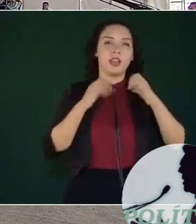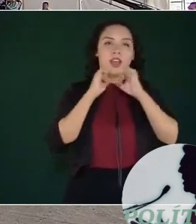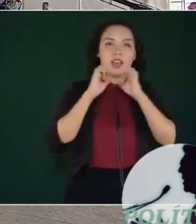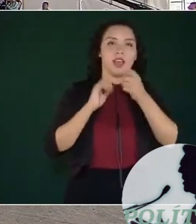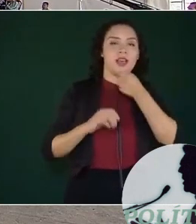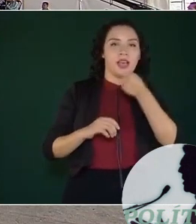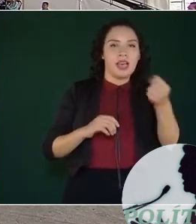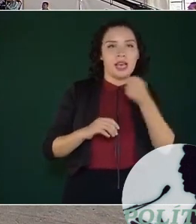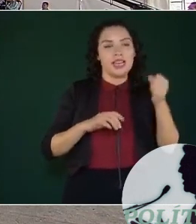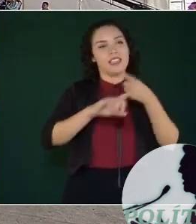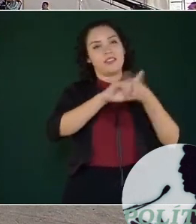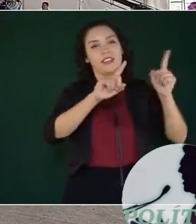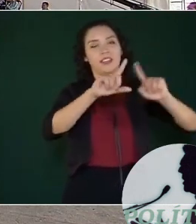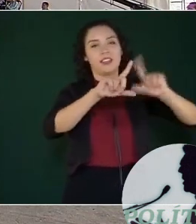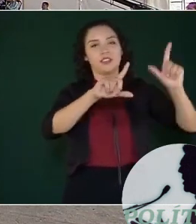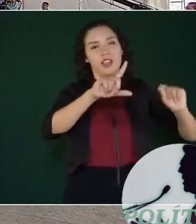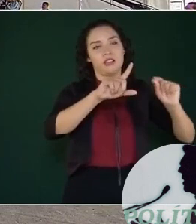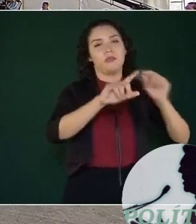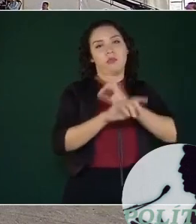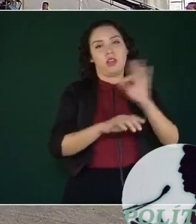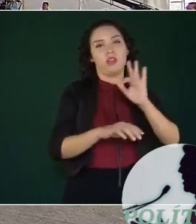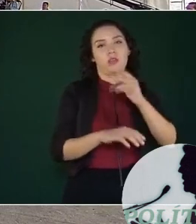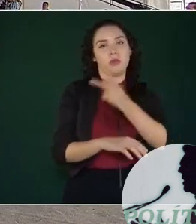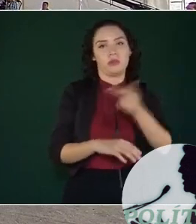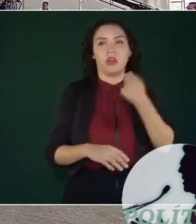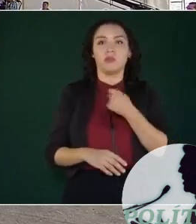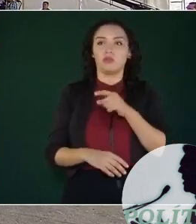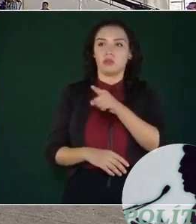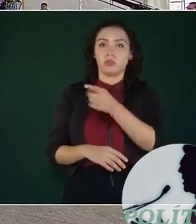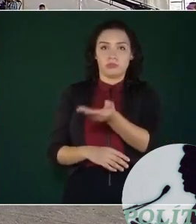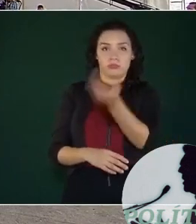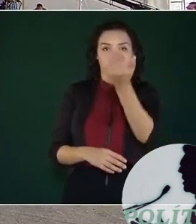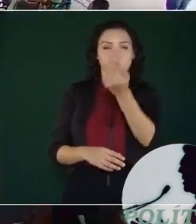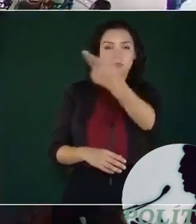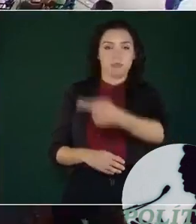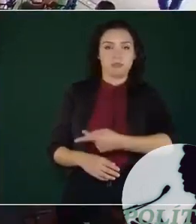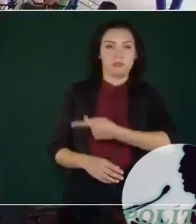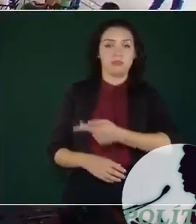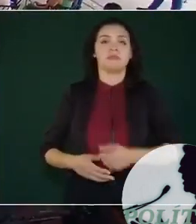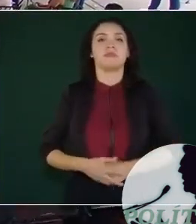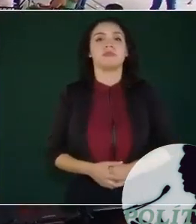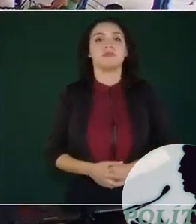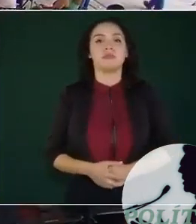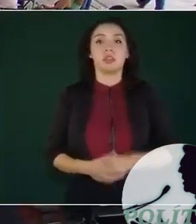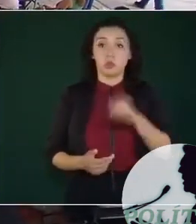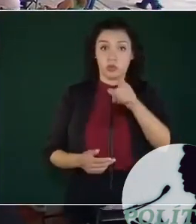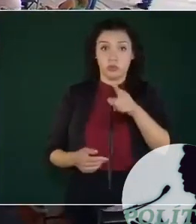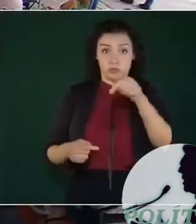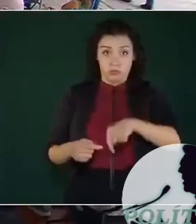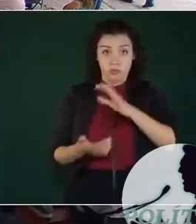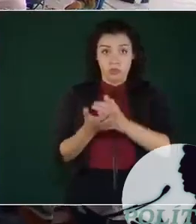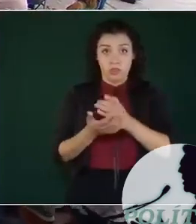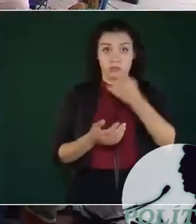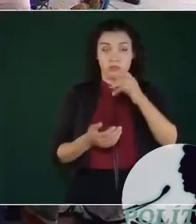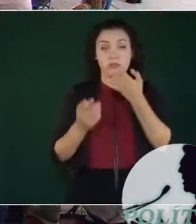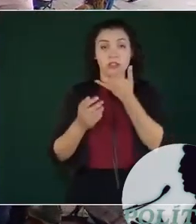quienes nos acompañan de los medios nacionales. Tú, adelante. ¿Eres de aquí? Sí.